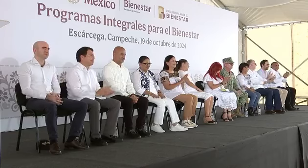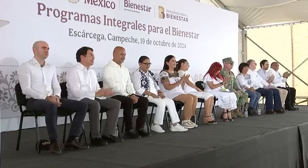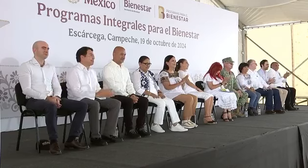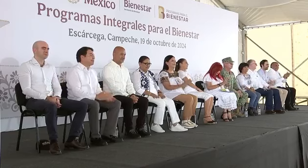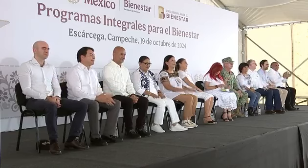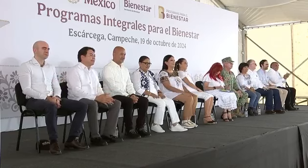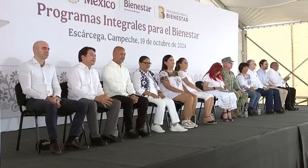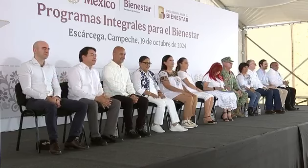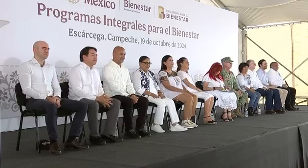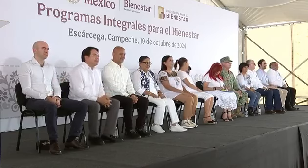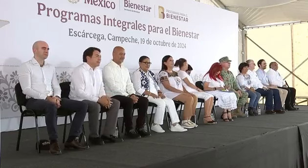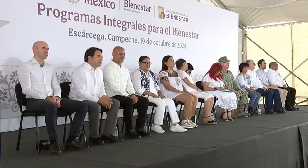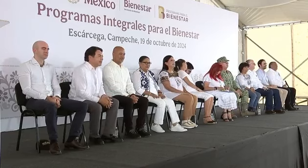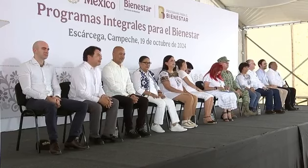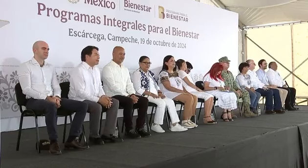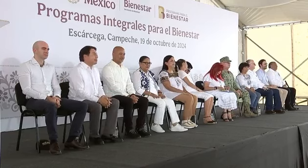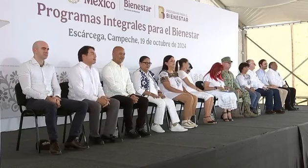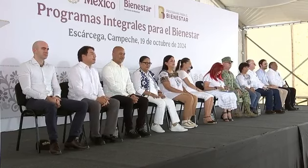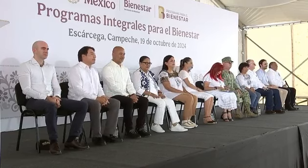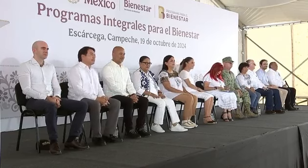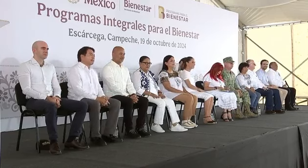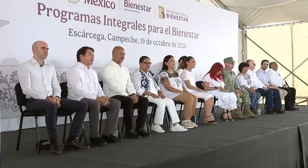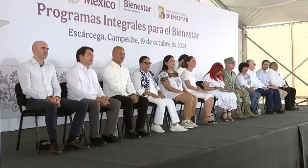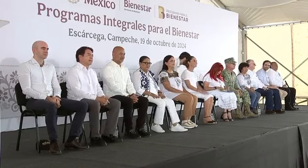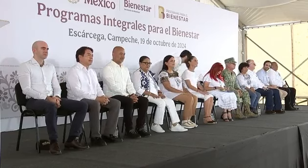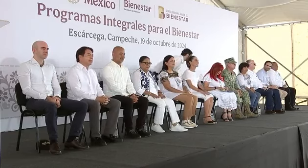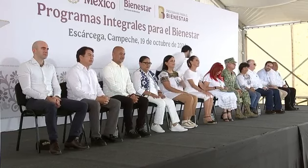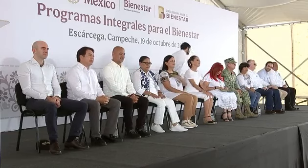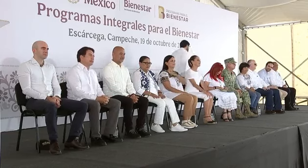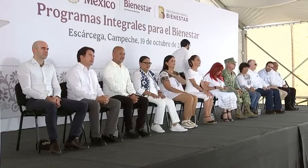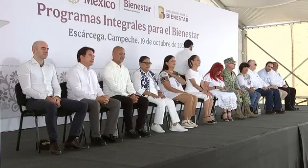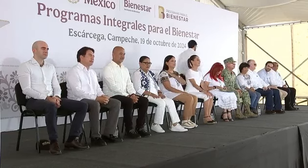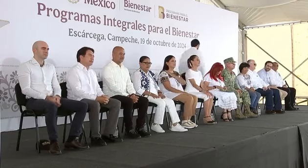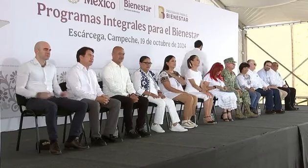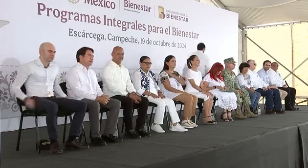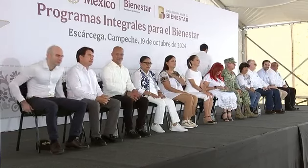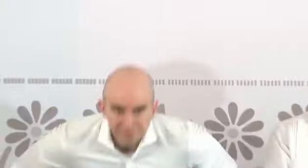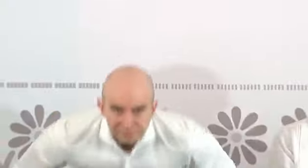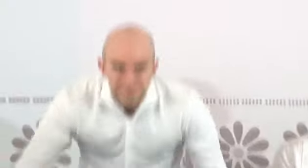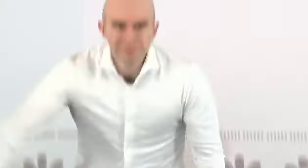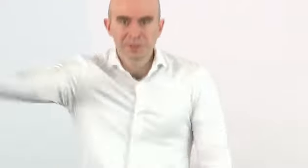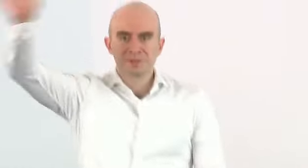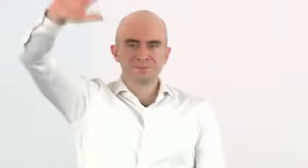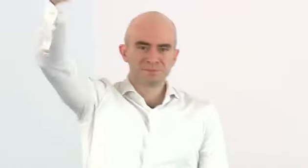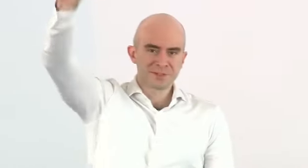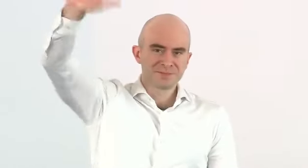el coordinador general de programas para el bienestar Carlos Torres